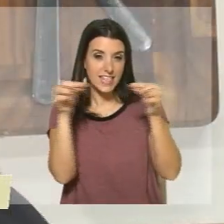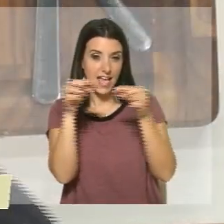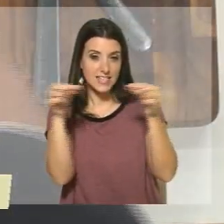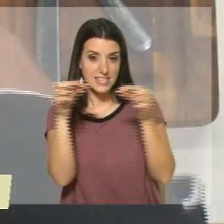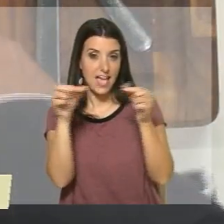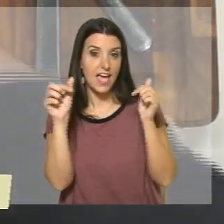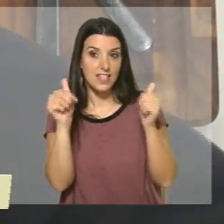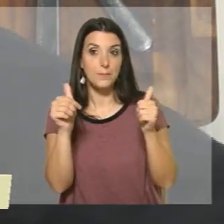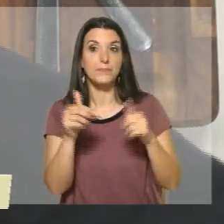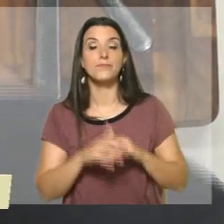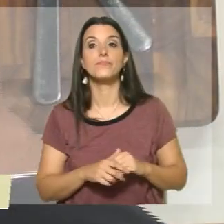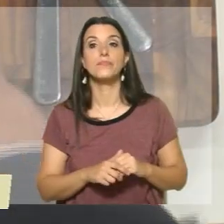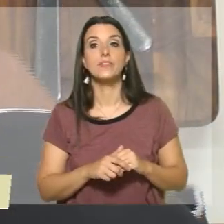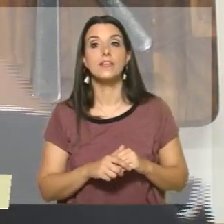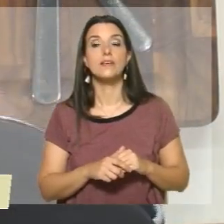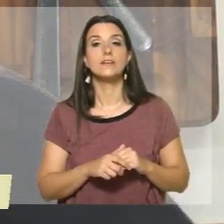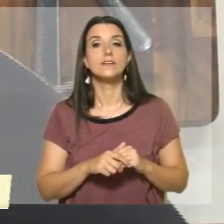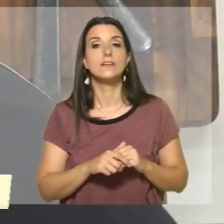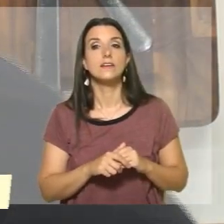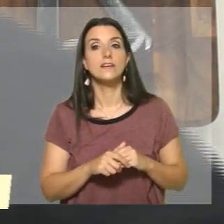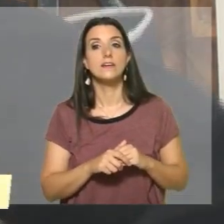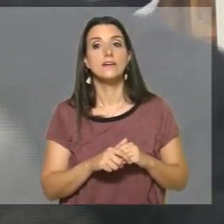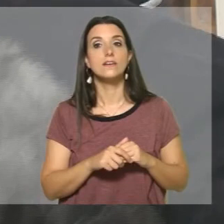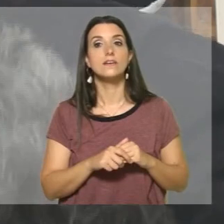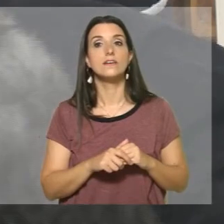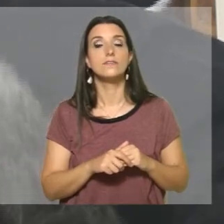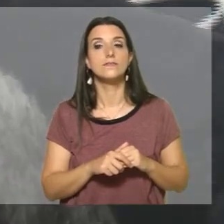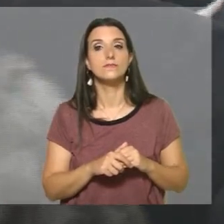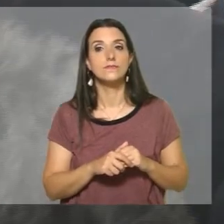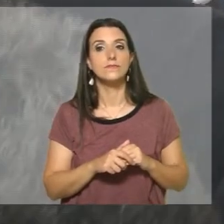¿Ah? El caso que después vamos a procesar. Ahí.